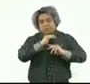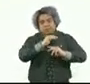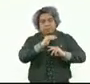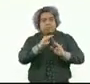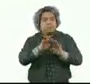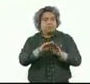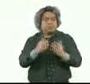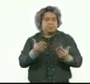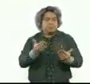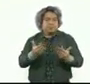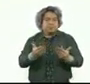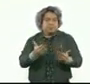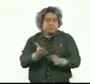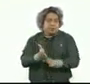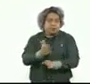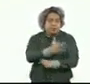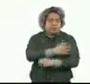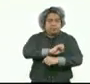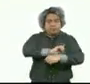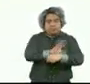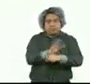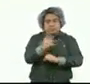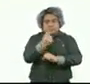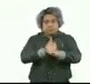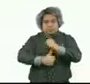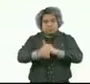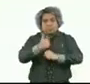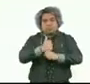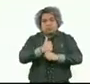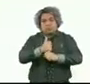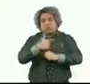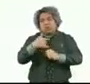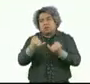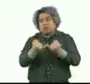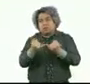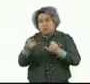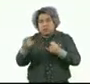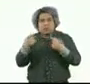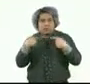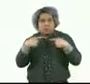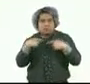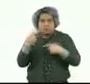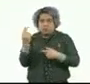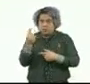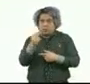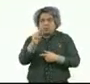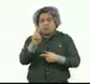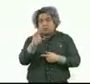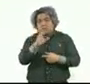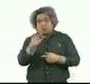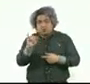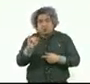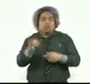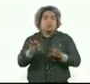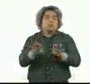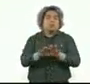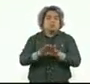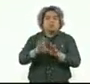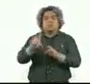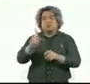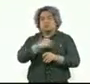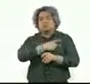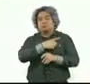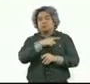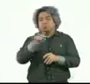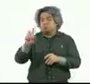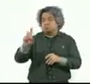con el momento más álgido de la pandemia hace un año, y en el caso de camas de intubación, que son casos aún más graves, llegamos al 30%.